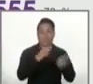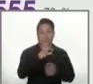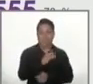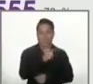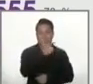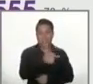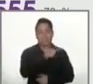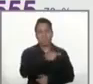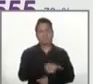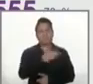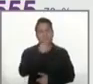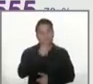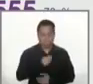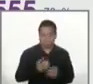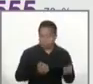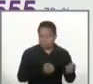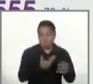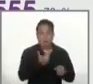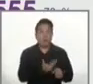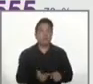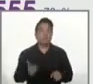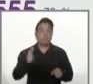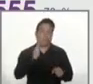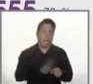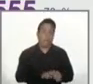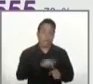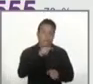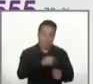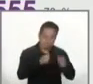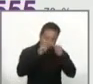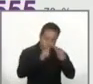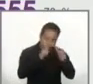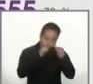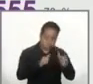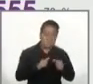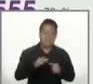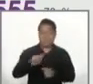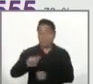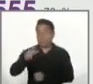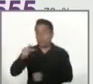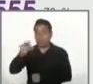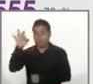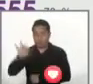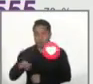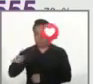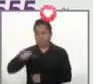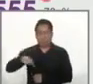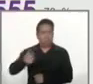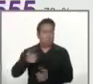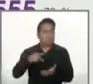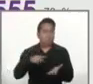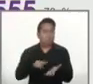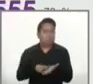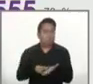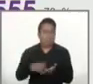2,747, han requerido manejo en una unidad hospitalaria, mientras que el 78% restante, es